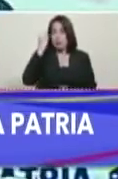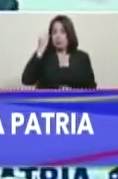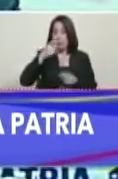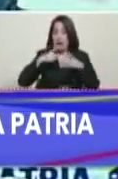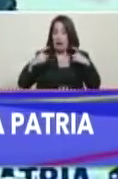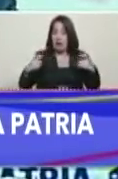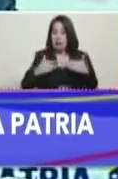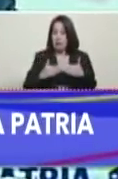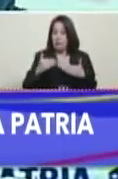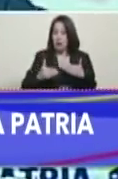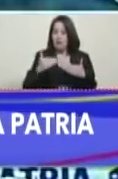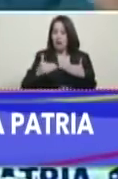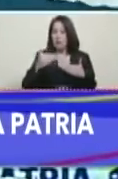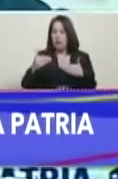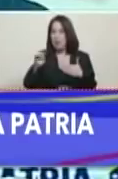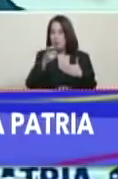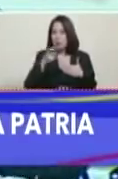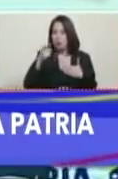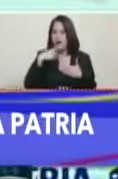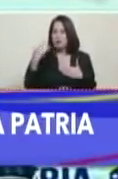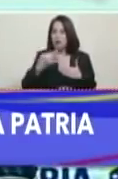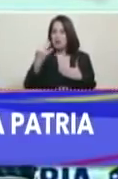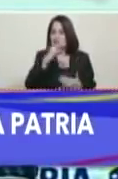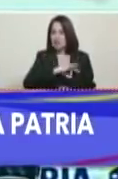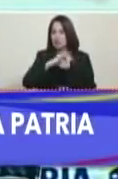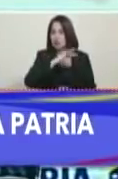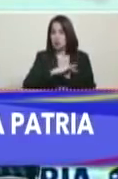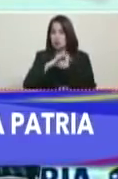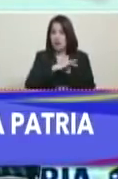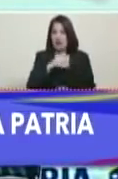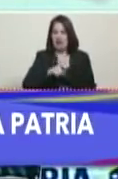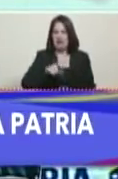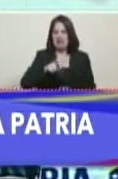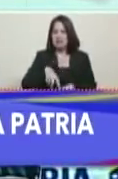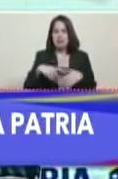grande, ir a la búsqueda de la verdad social.